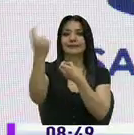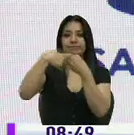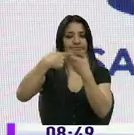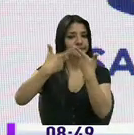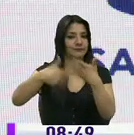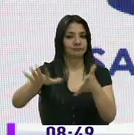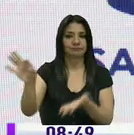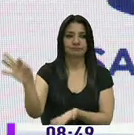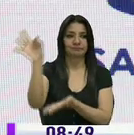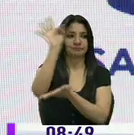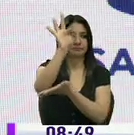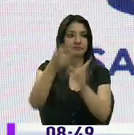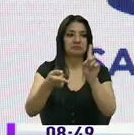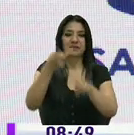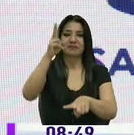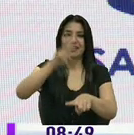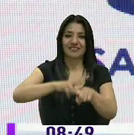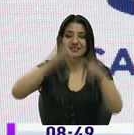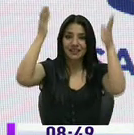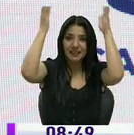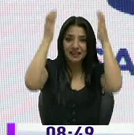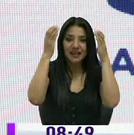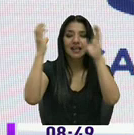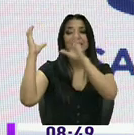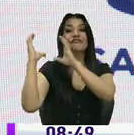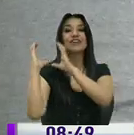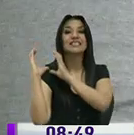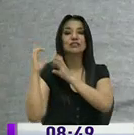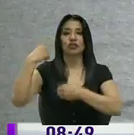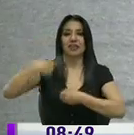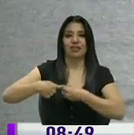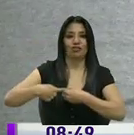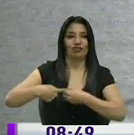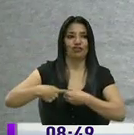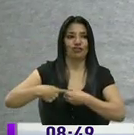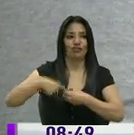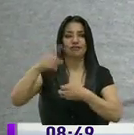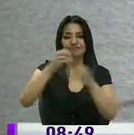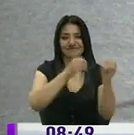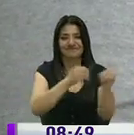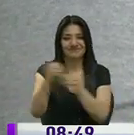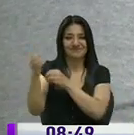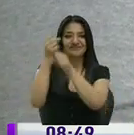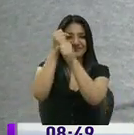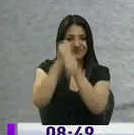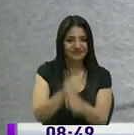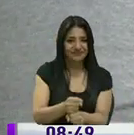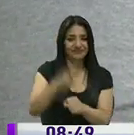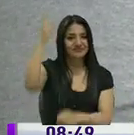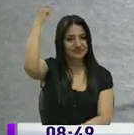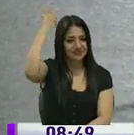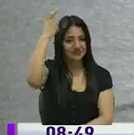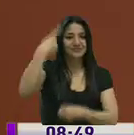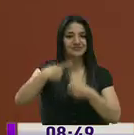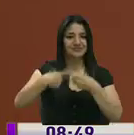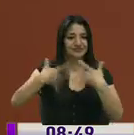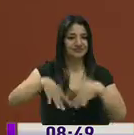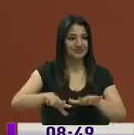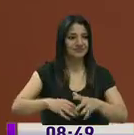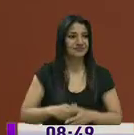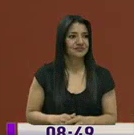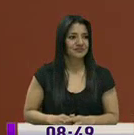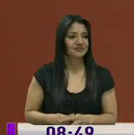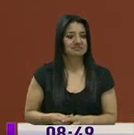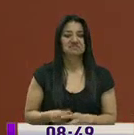elegir por primera vez a la reina de san francisco de quito que es organizado por la fundación la reina de twitter estamos muy